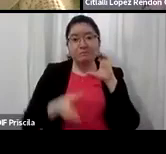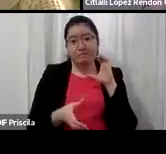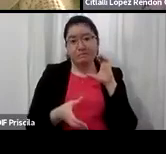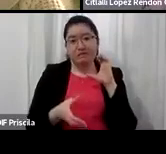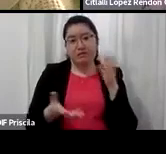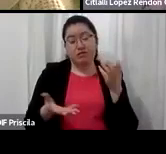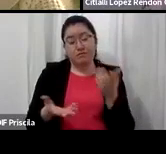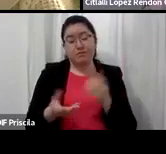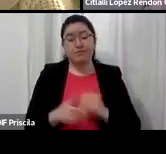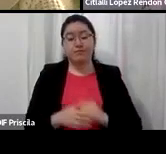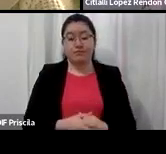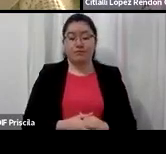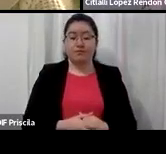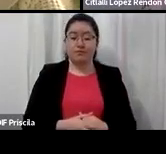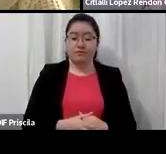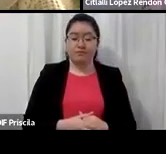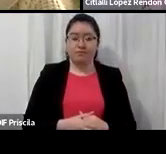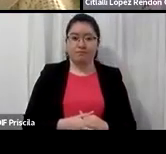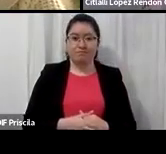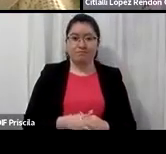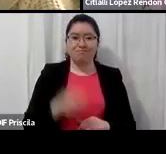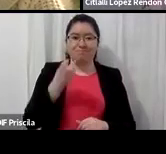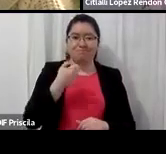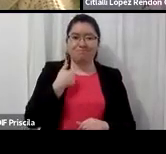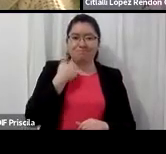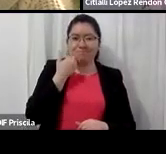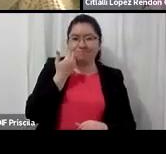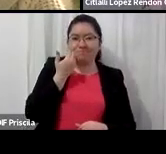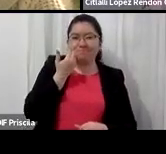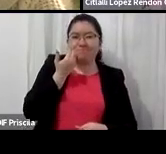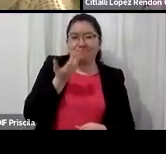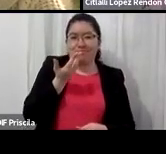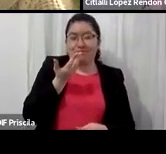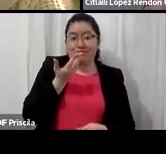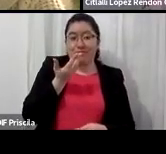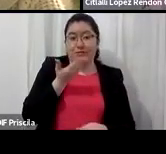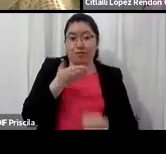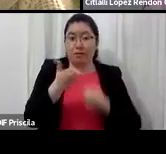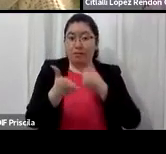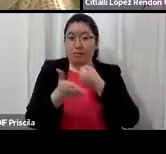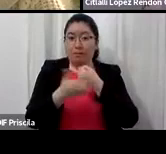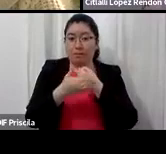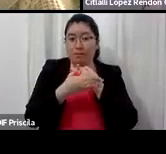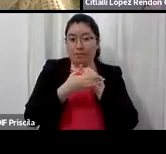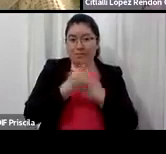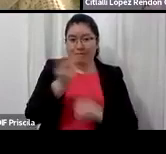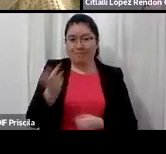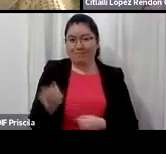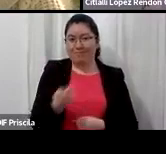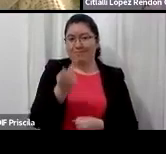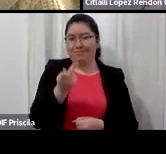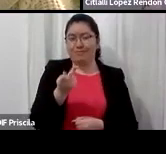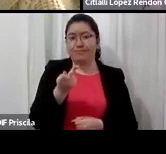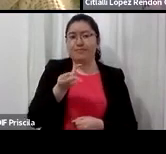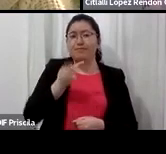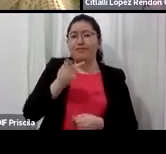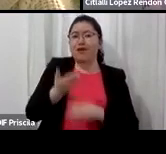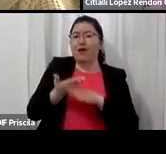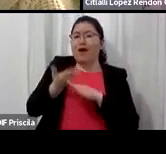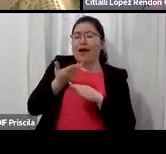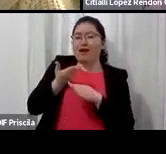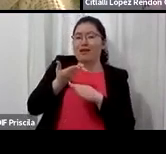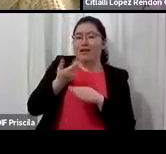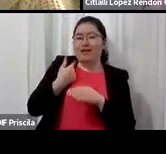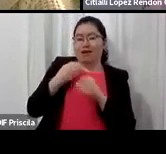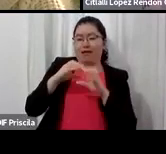sentido, a mí me gustaría pasar a la siguiente pregunta, no sin antes mencionar algunos comentarios que hemos